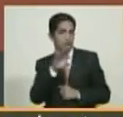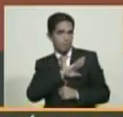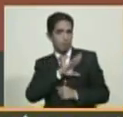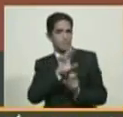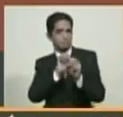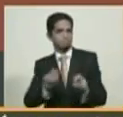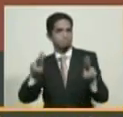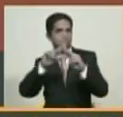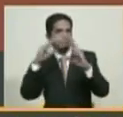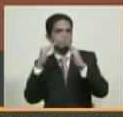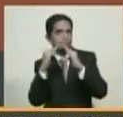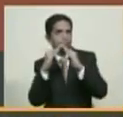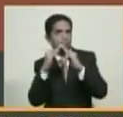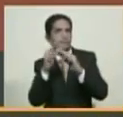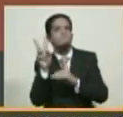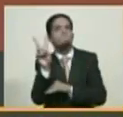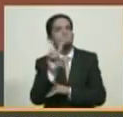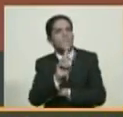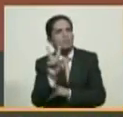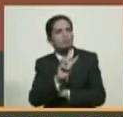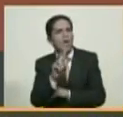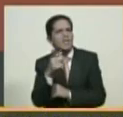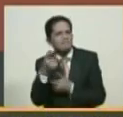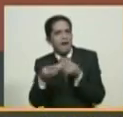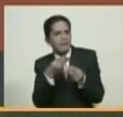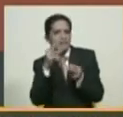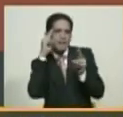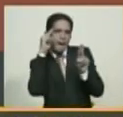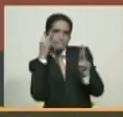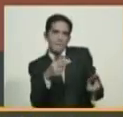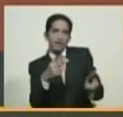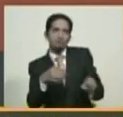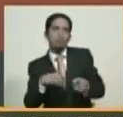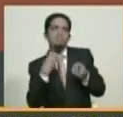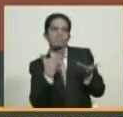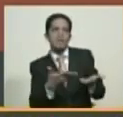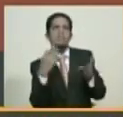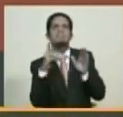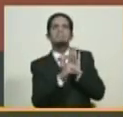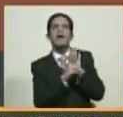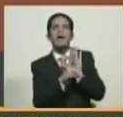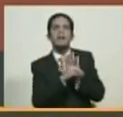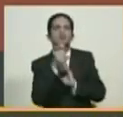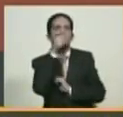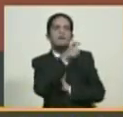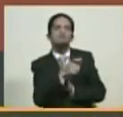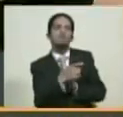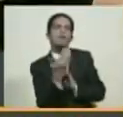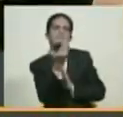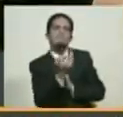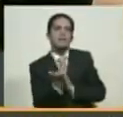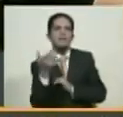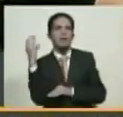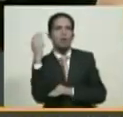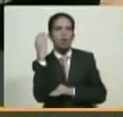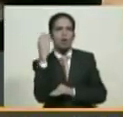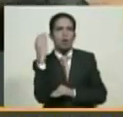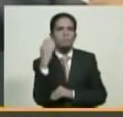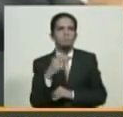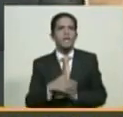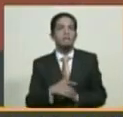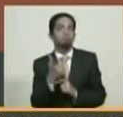que Venezuela desarrolla políticas de respeto y garantía a los derechos humanos de los inmigrantes colombianos? Desarrolla políticas